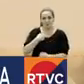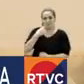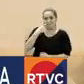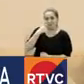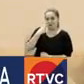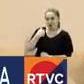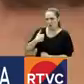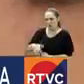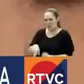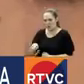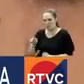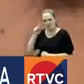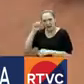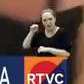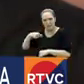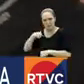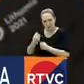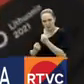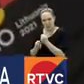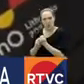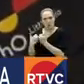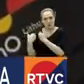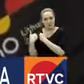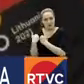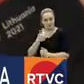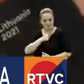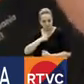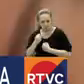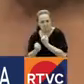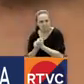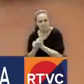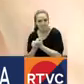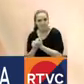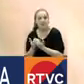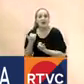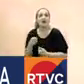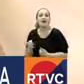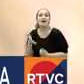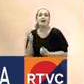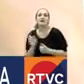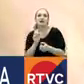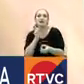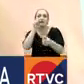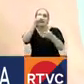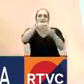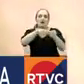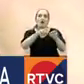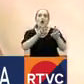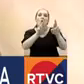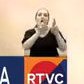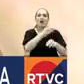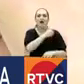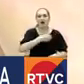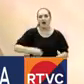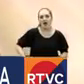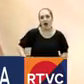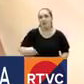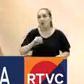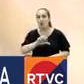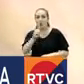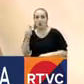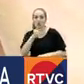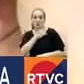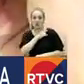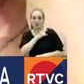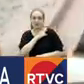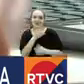gran responsabilidad. Hoy los sueños de este joven se centran en conseguir una beca para estudiar en Princeton o Harvard, porque sus padres no cuentan con los